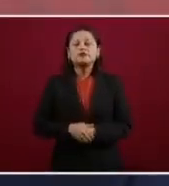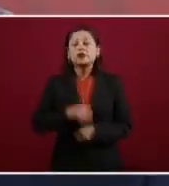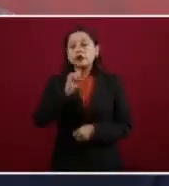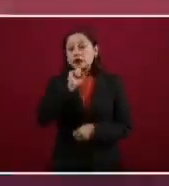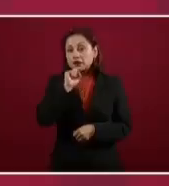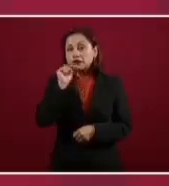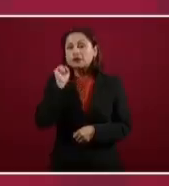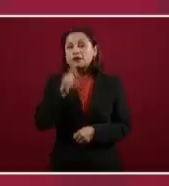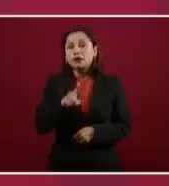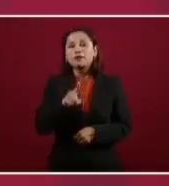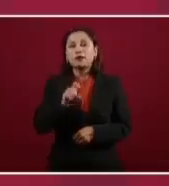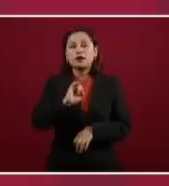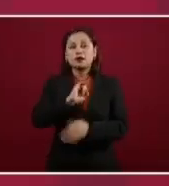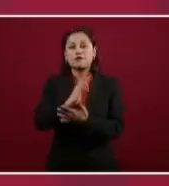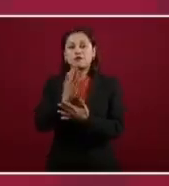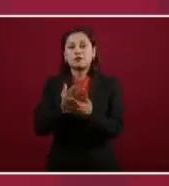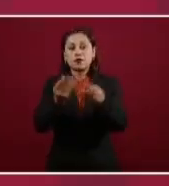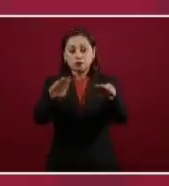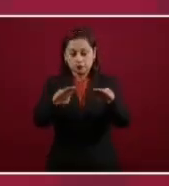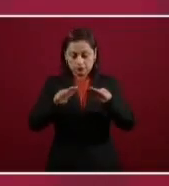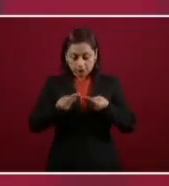tengo otros datos